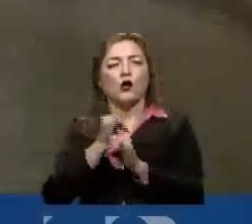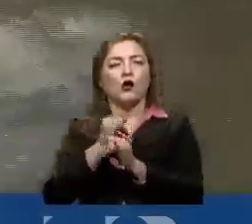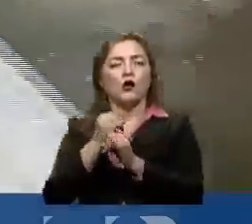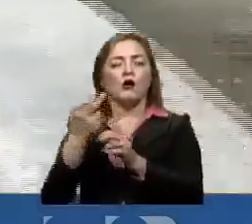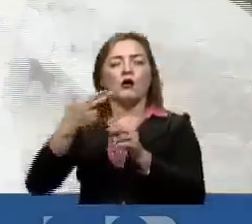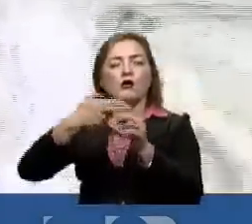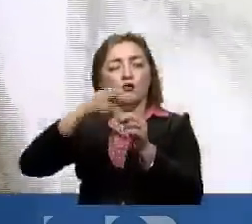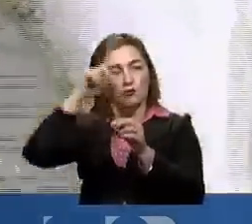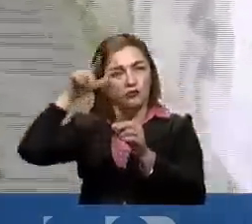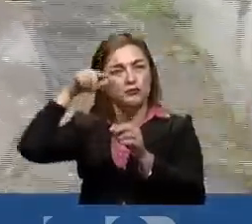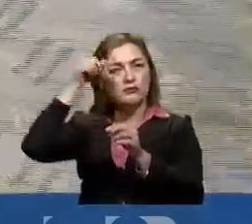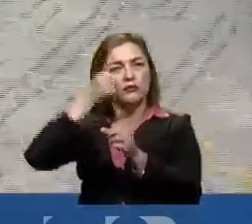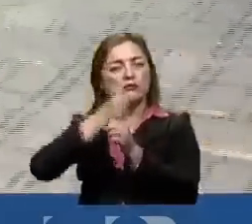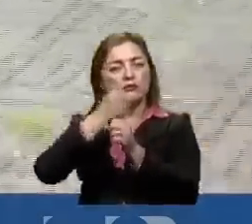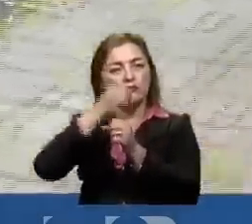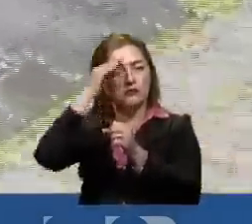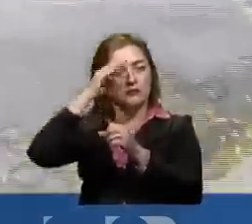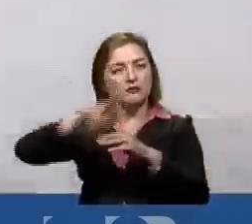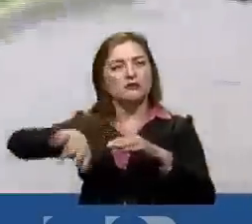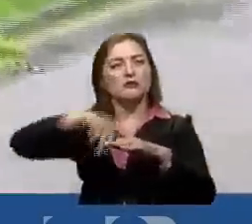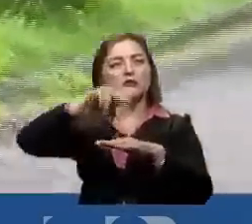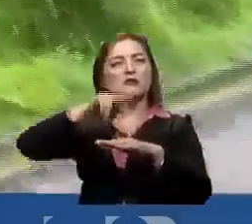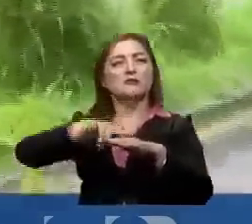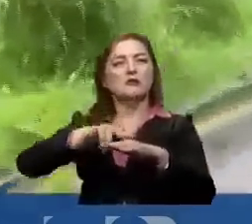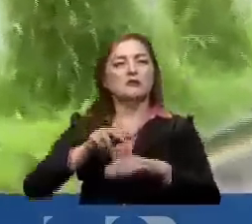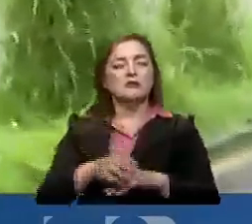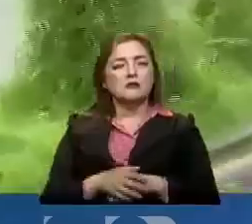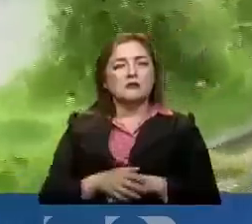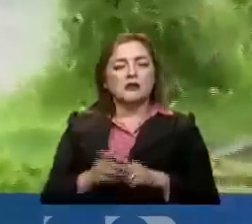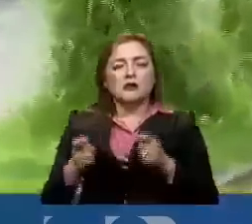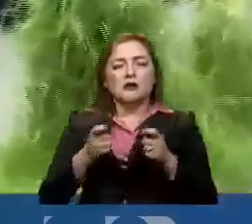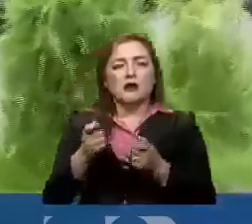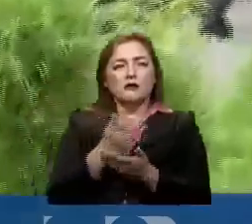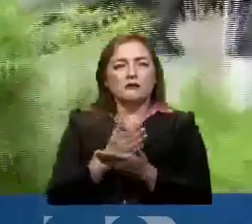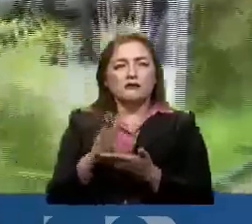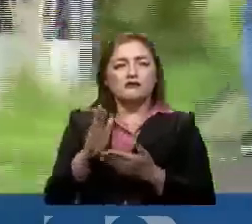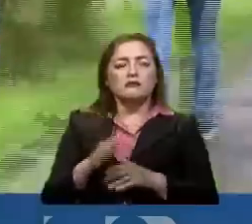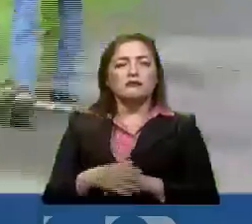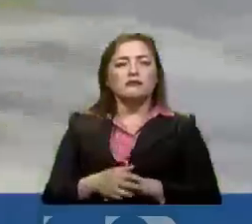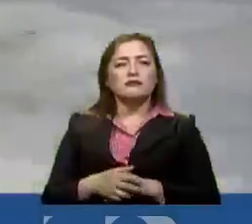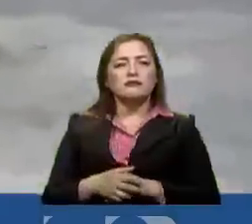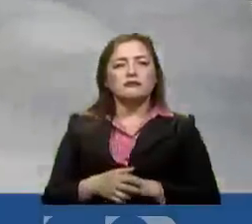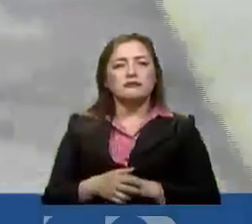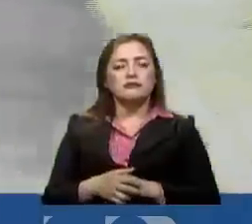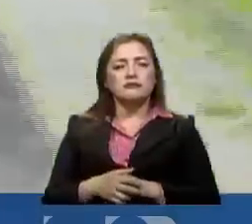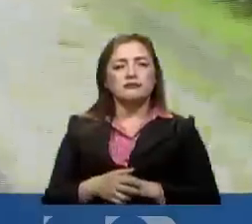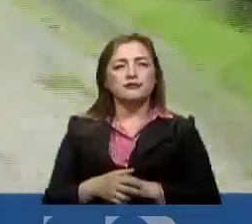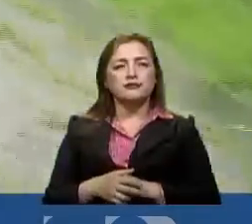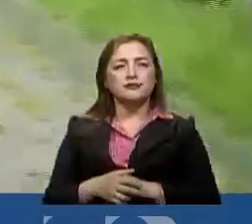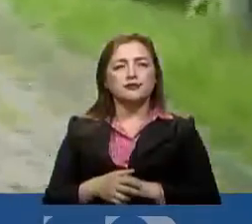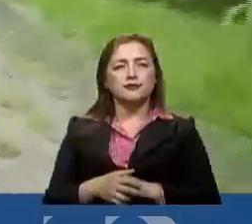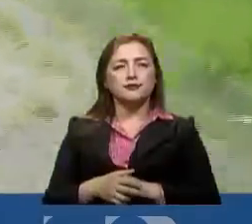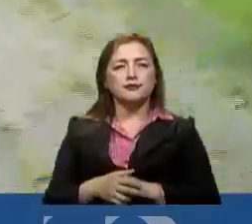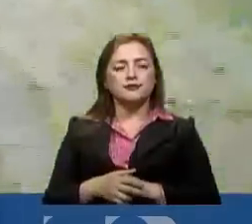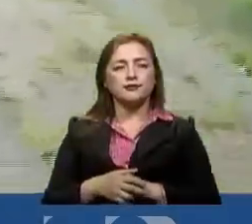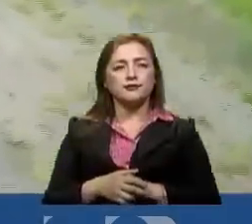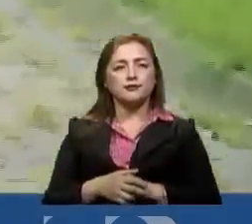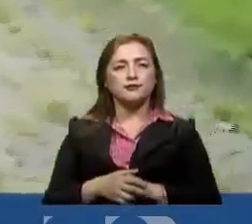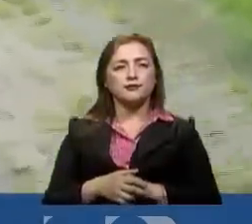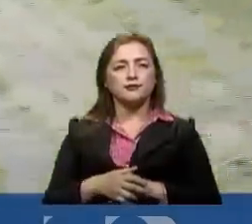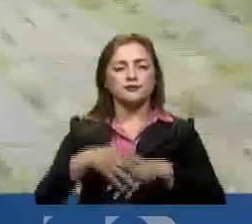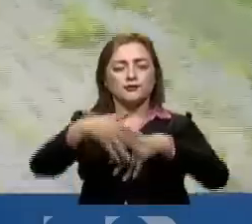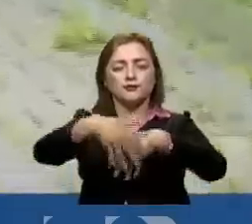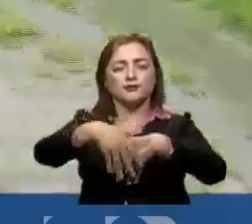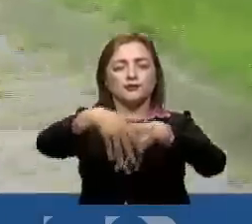del gobierno, para que el trabajo de la Policía Nacional no quede solo en operativos en cámaras. Vamos a tratar de avanzar también hacia